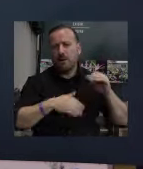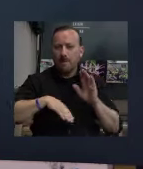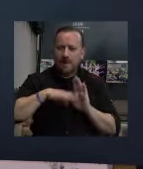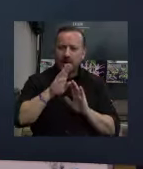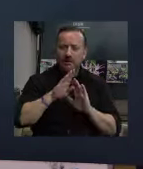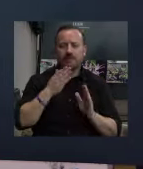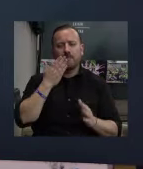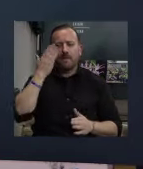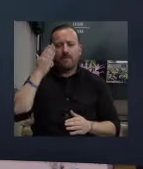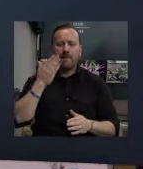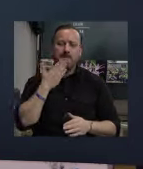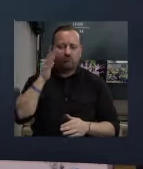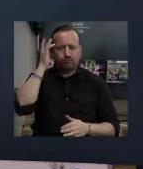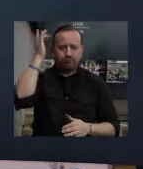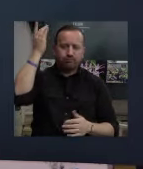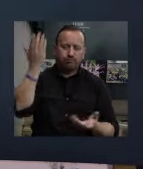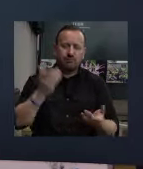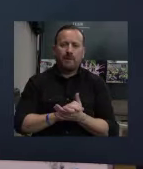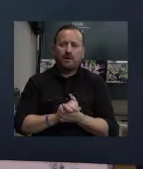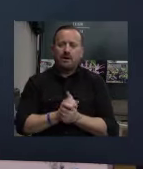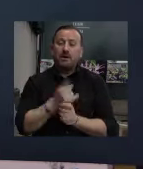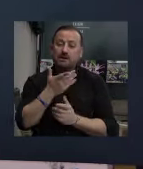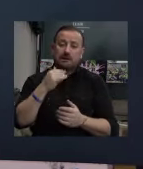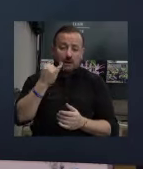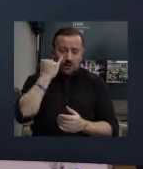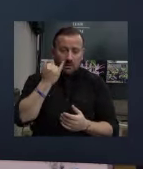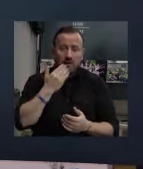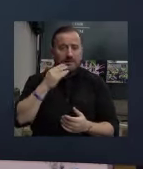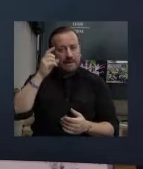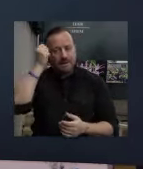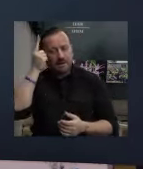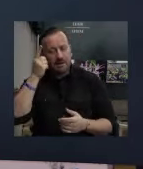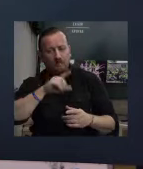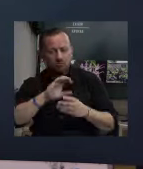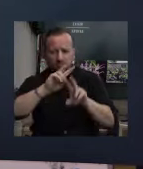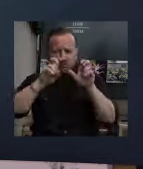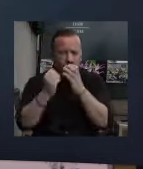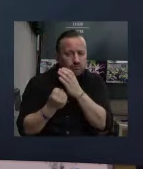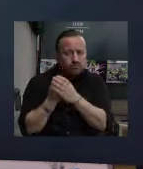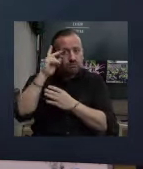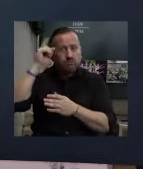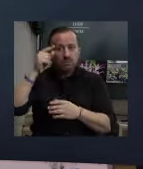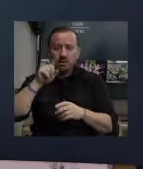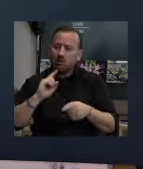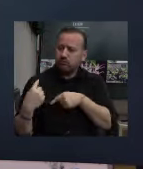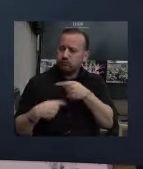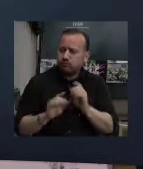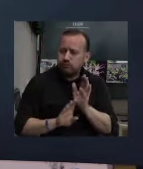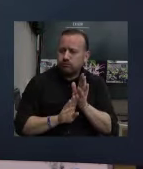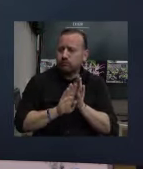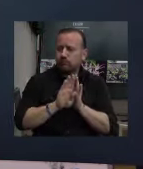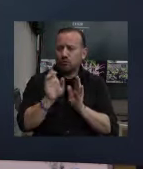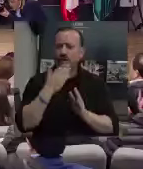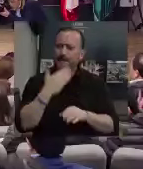más pertinente eh en nuestra institución hemos entendido también que la innovación no es solo un motor de crecimiento sino también es una